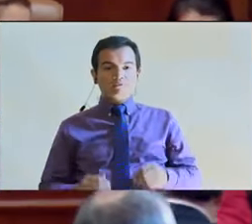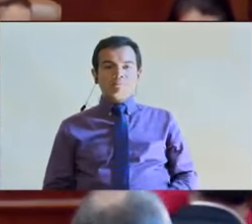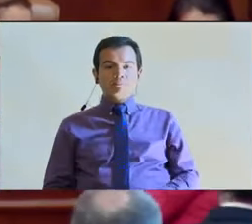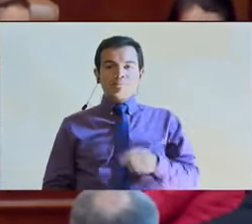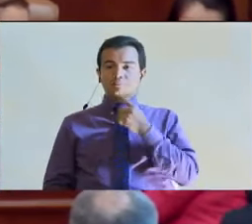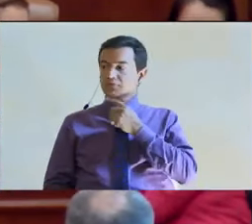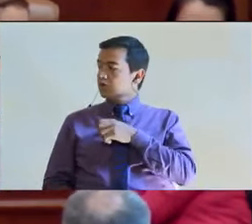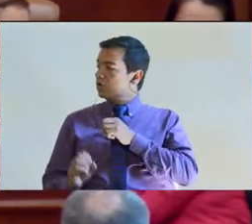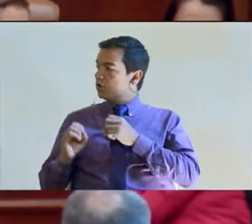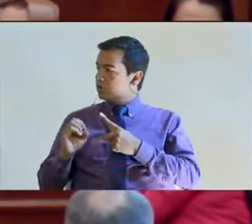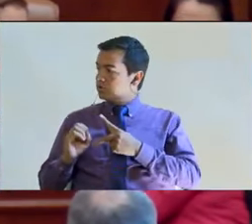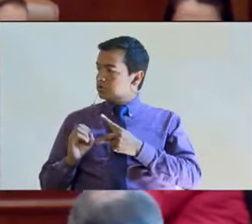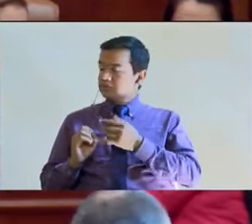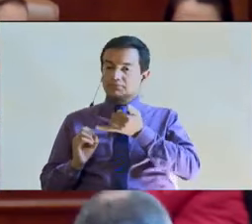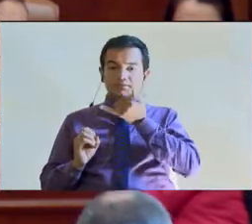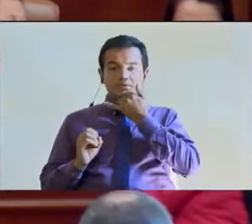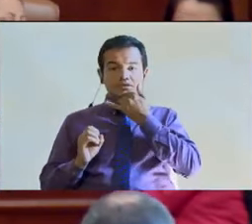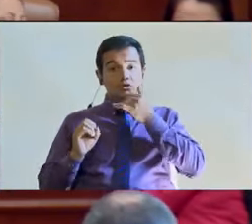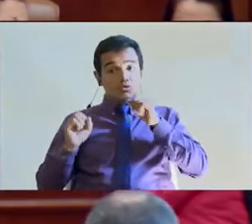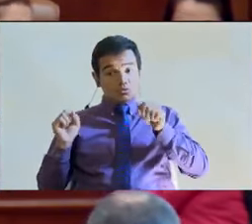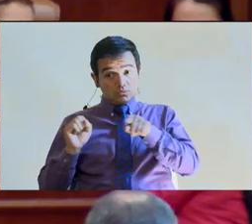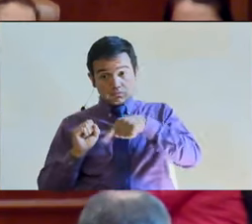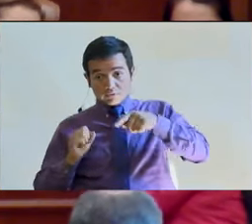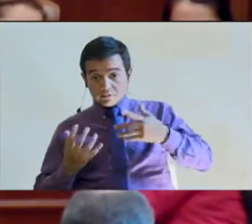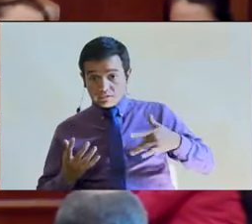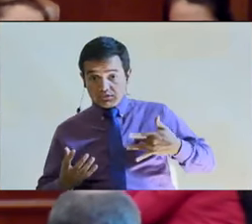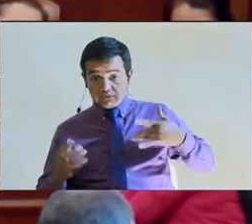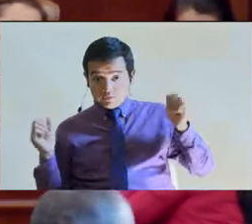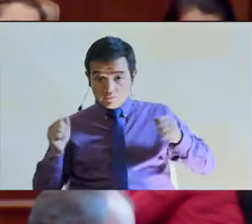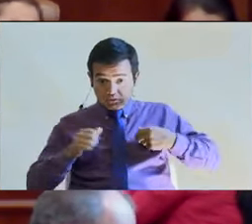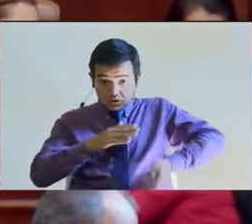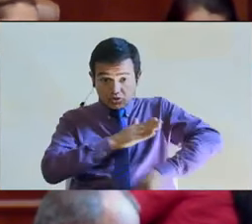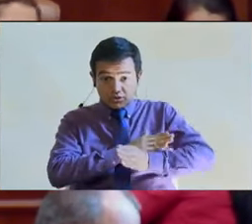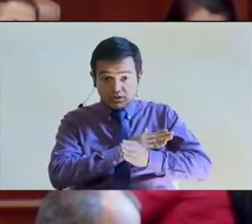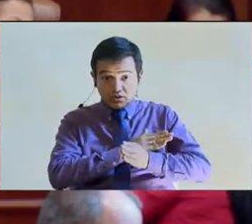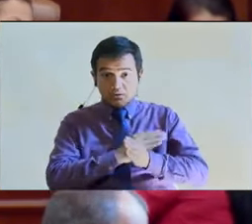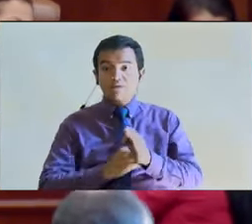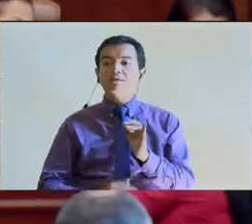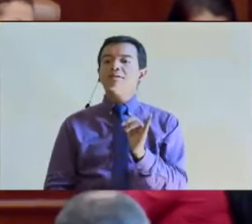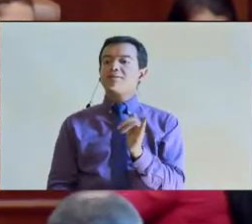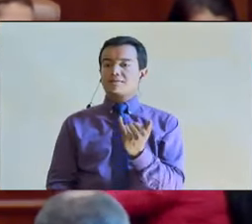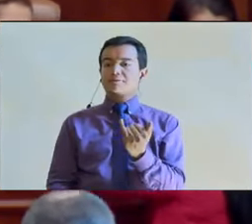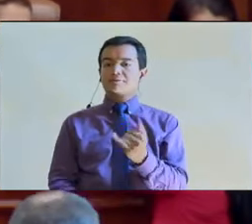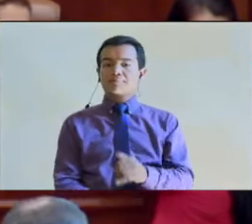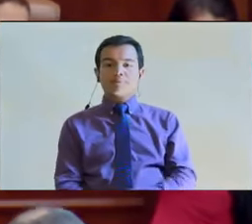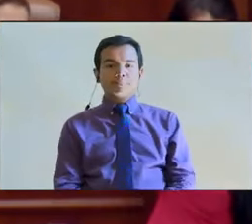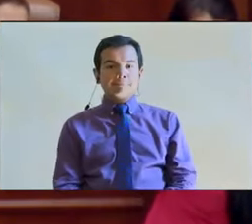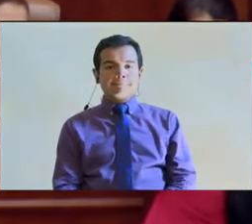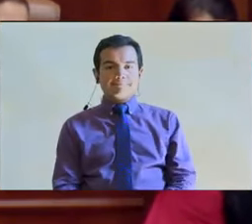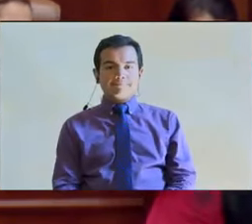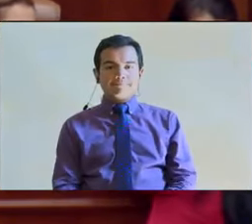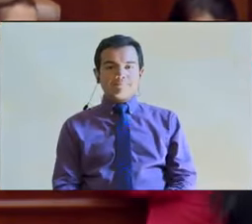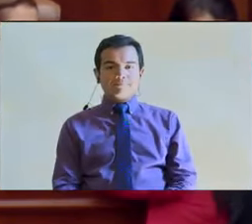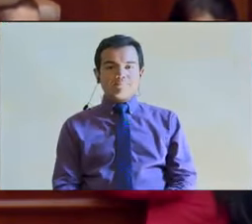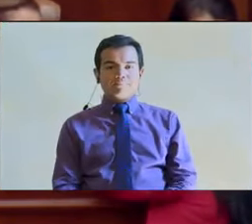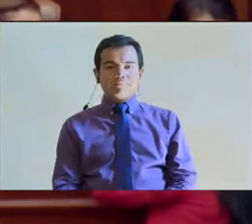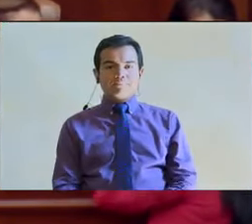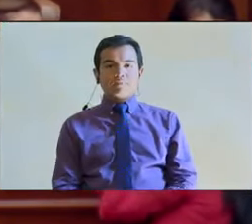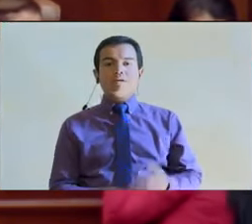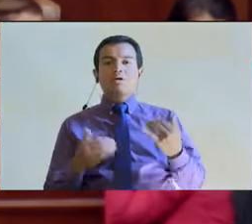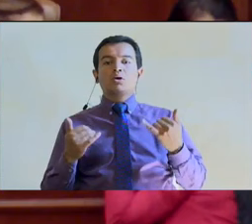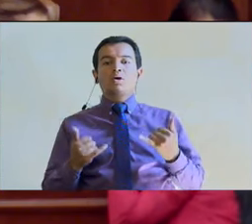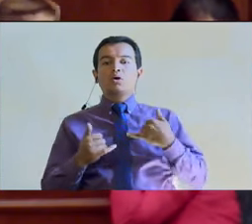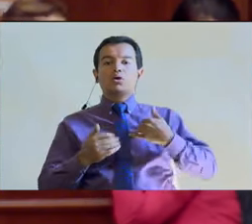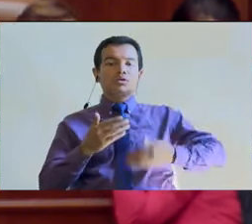plenaria declararse en sesión permanente así lo quiere se abre